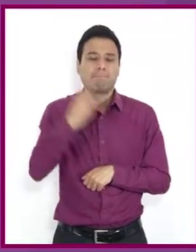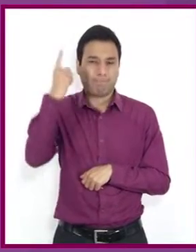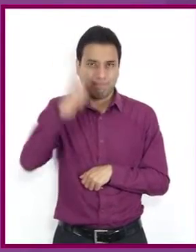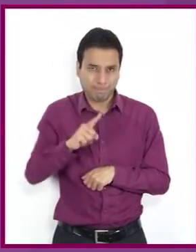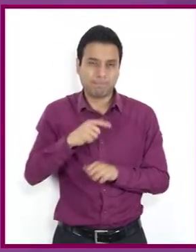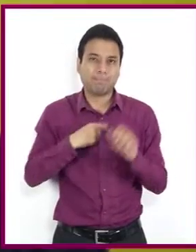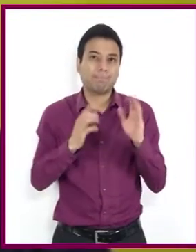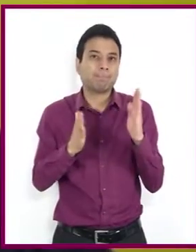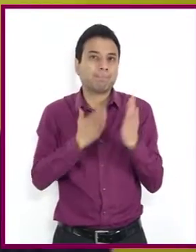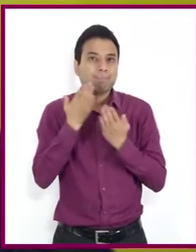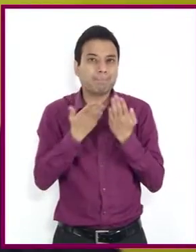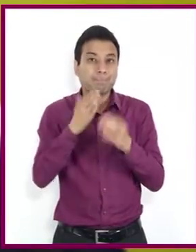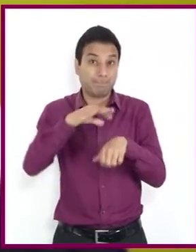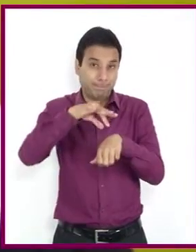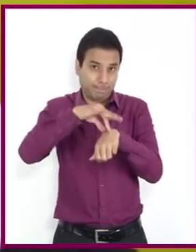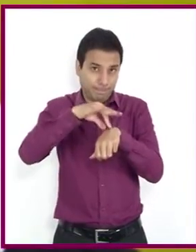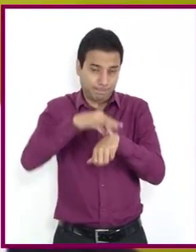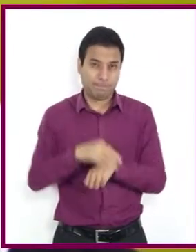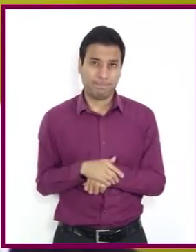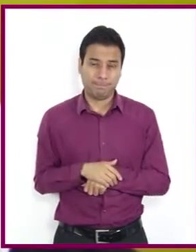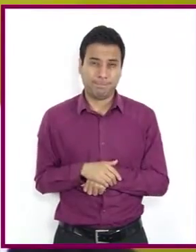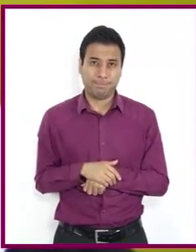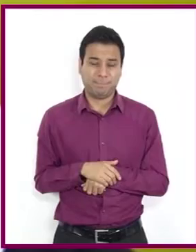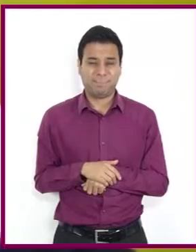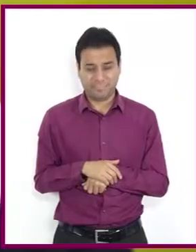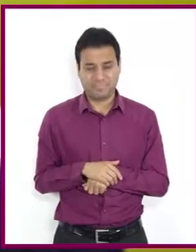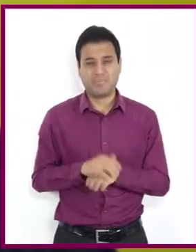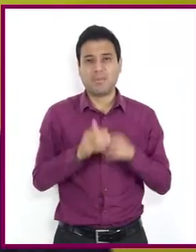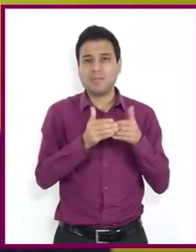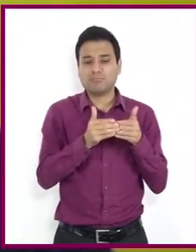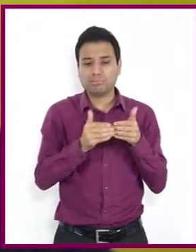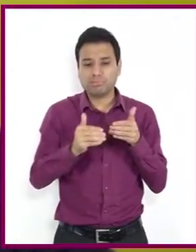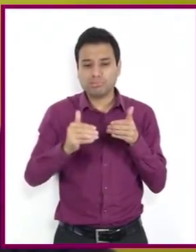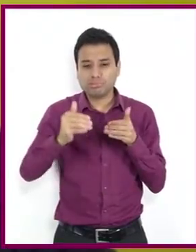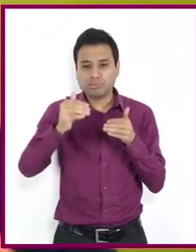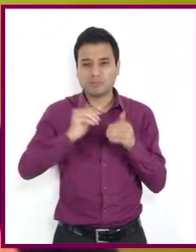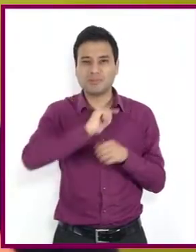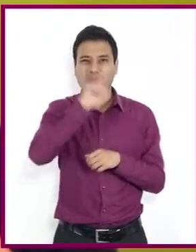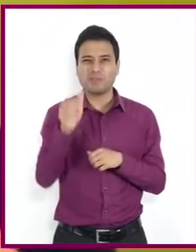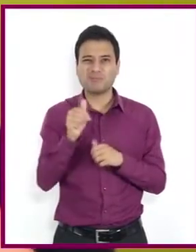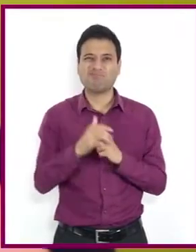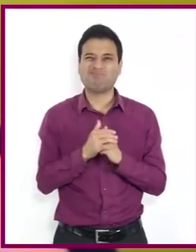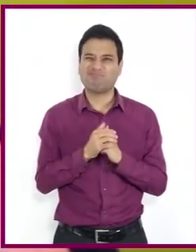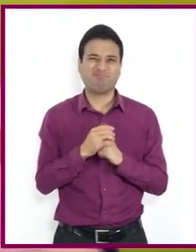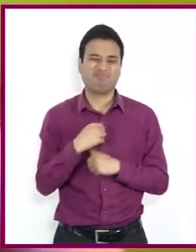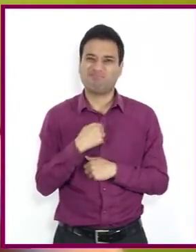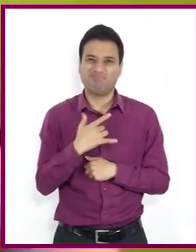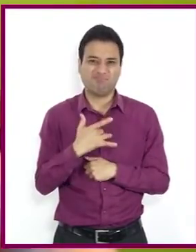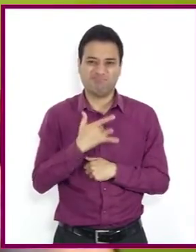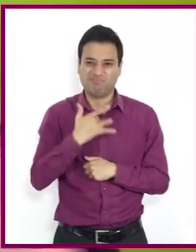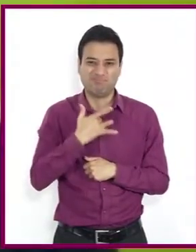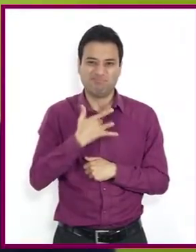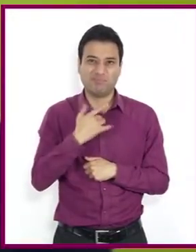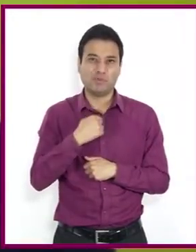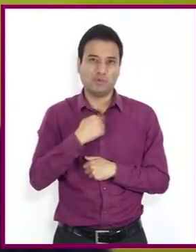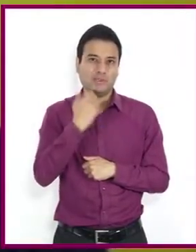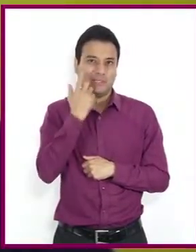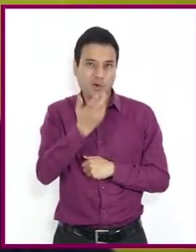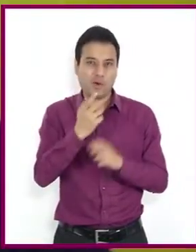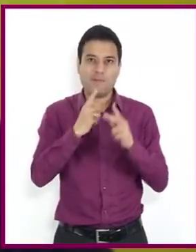yo medicina. Pero no pasó mucho tiempo para que yo me diera cuenta de lo que en realidad me gustaba era la física,